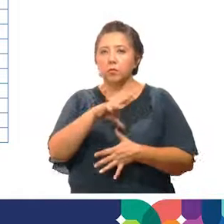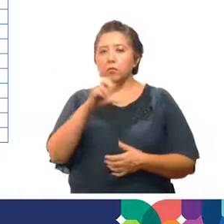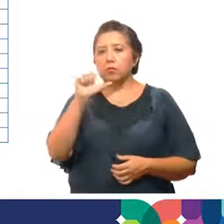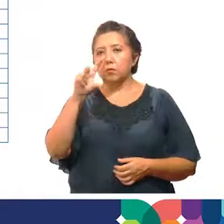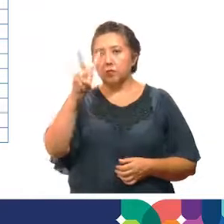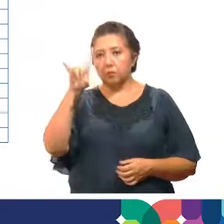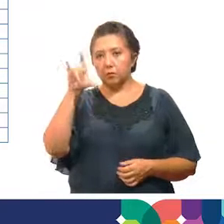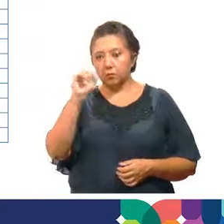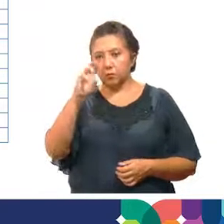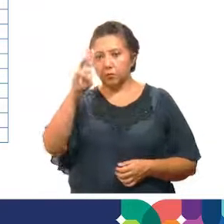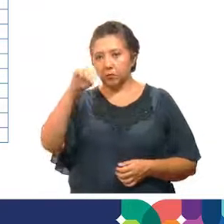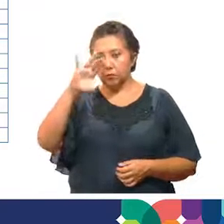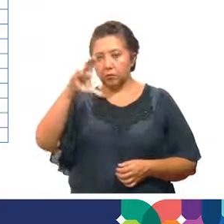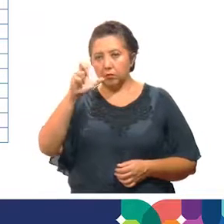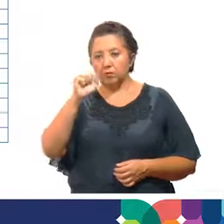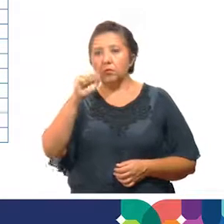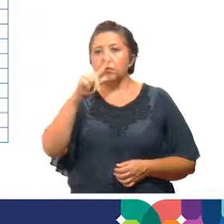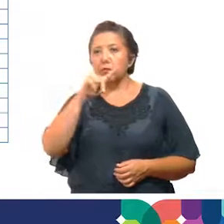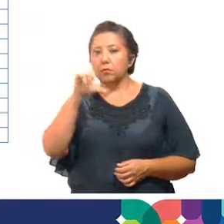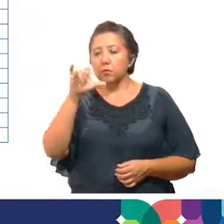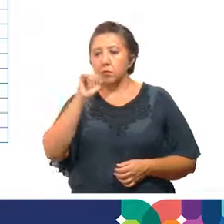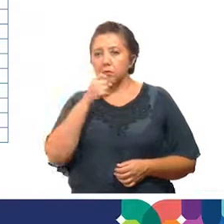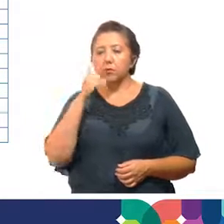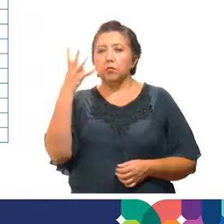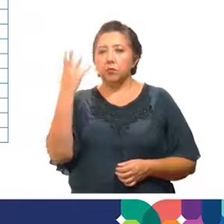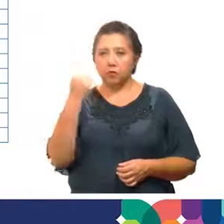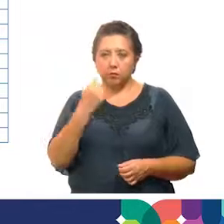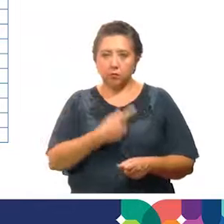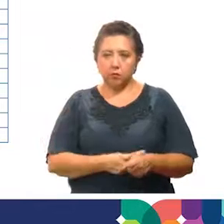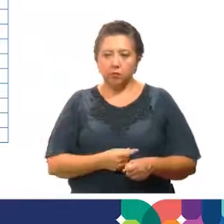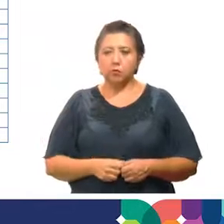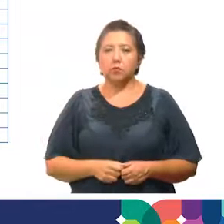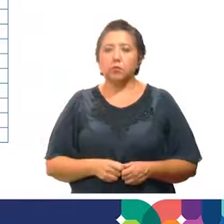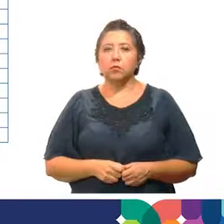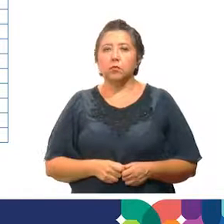Manuel Ávila Camacho y Castilla Cámara con 9 contagiados.